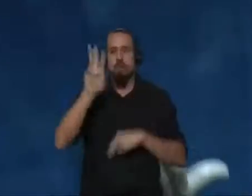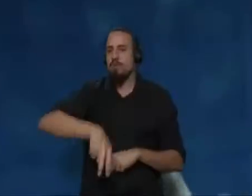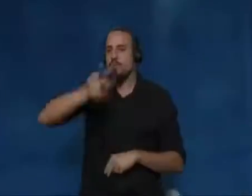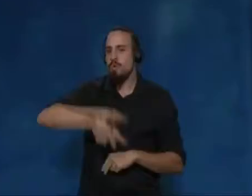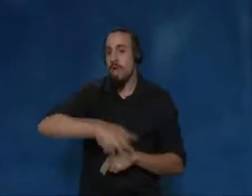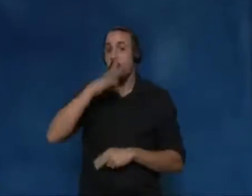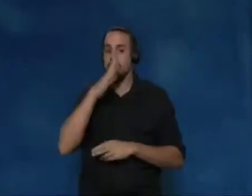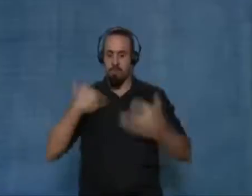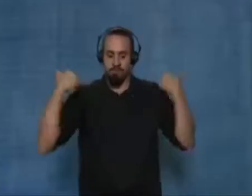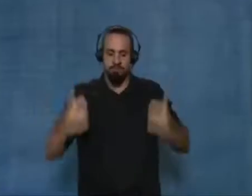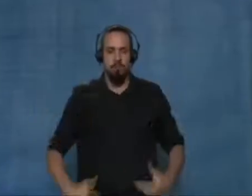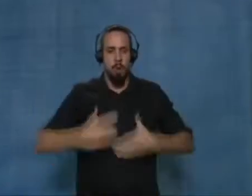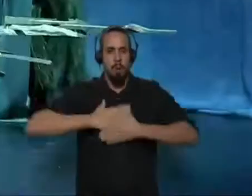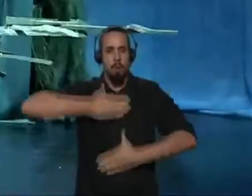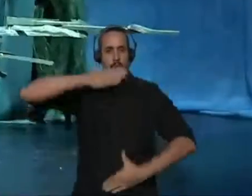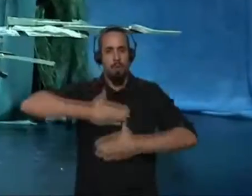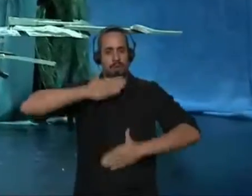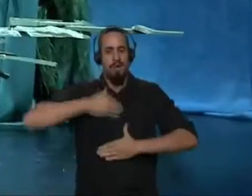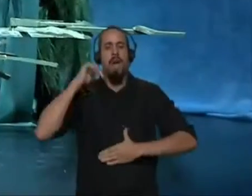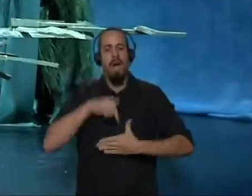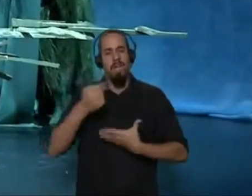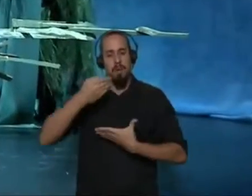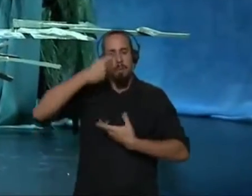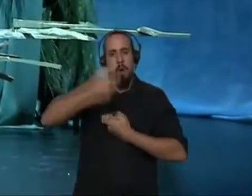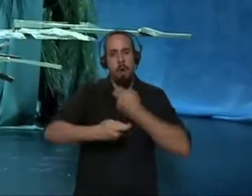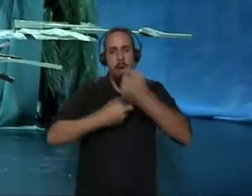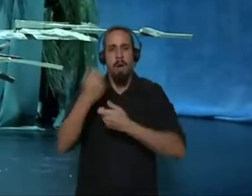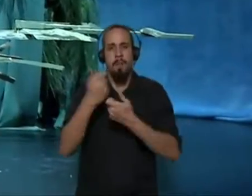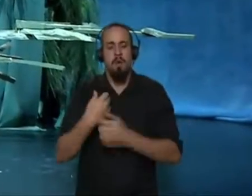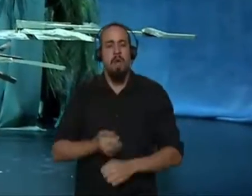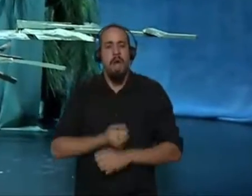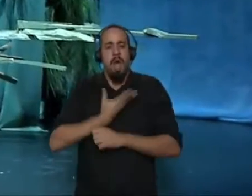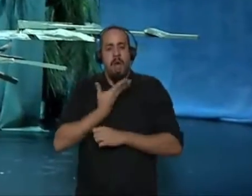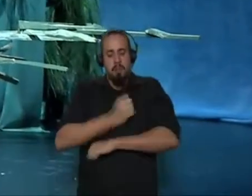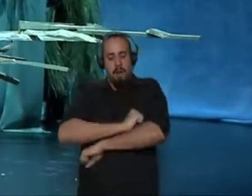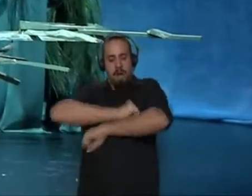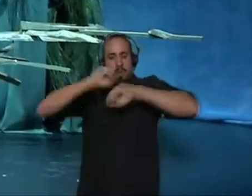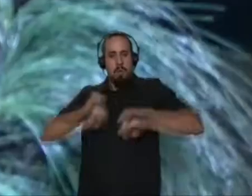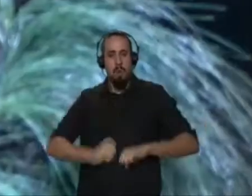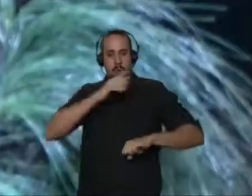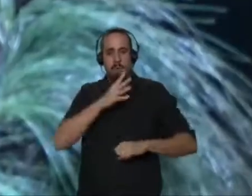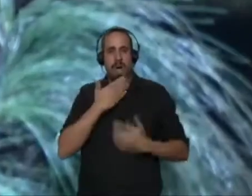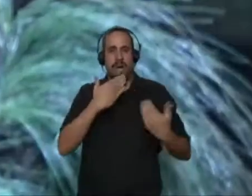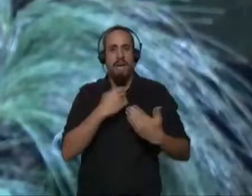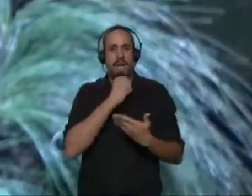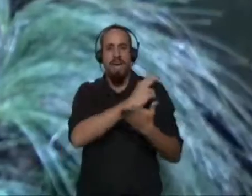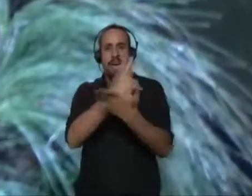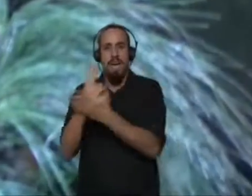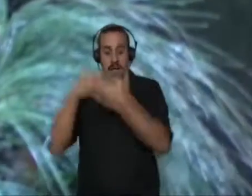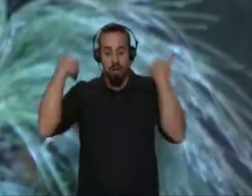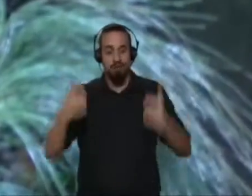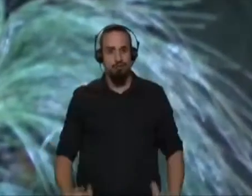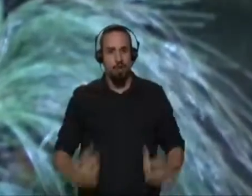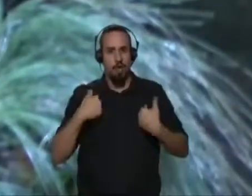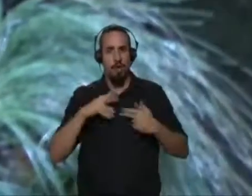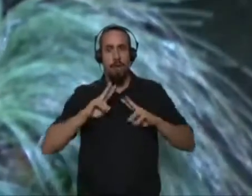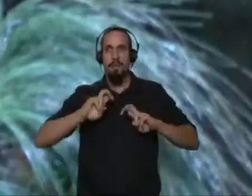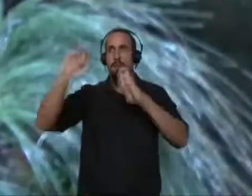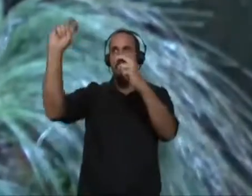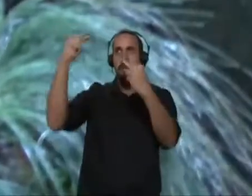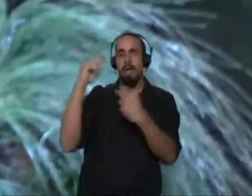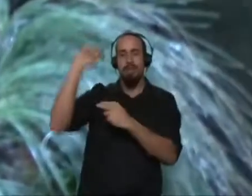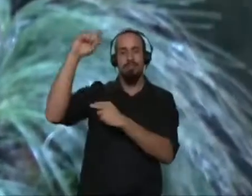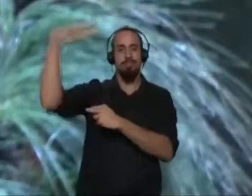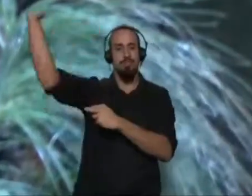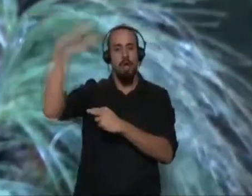corteza que enfrenta esos desafíos, se nos va apretando el alma. Y estos troncos, que al principio tienen los colores claros del sol que